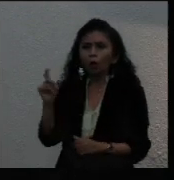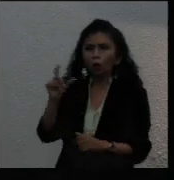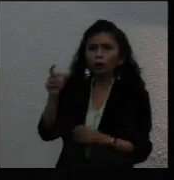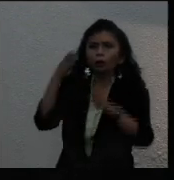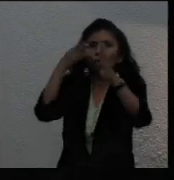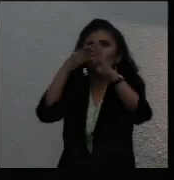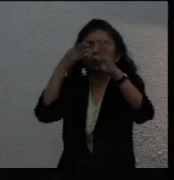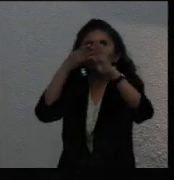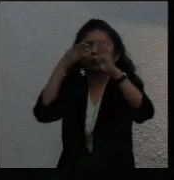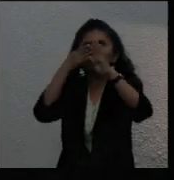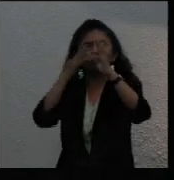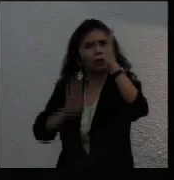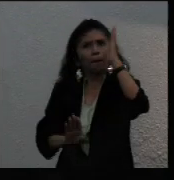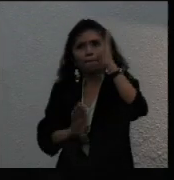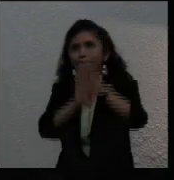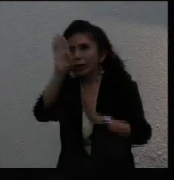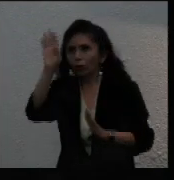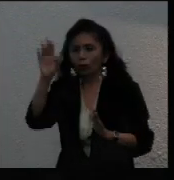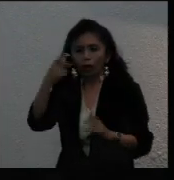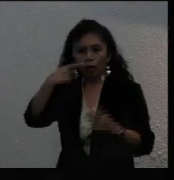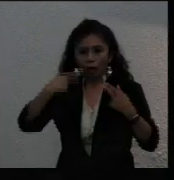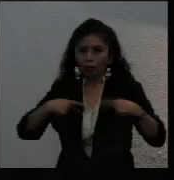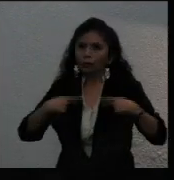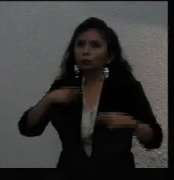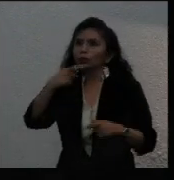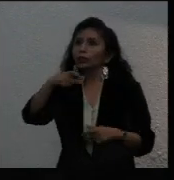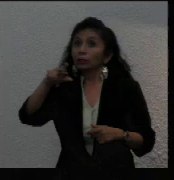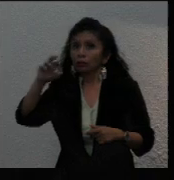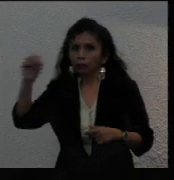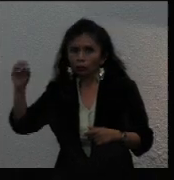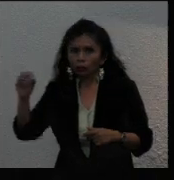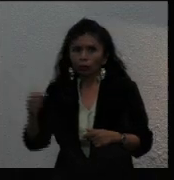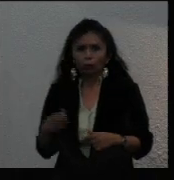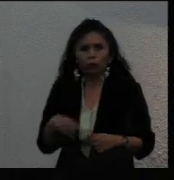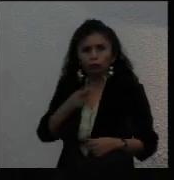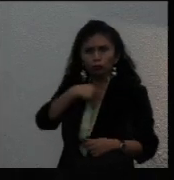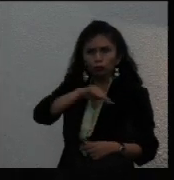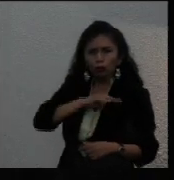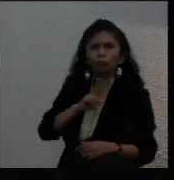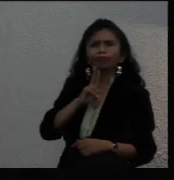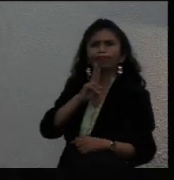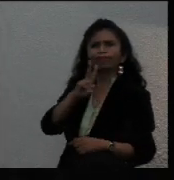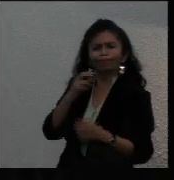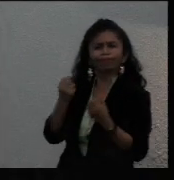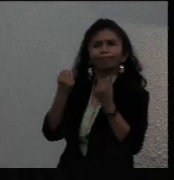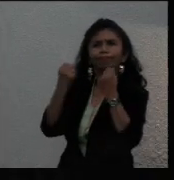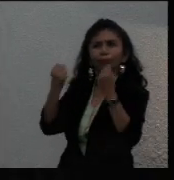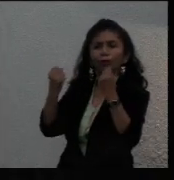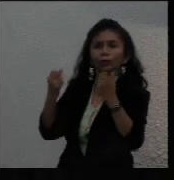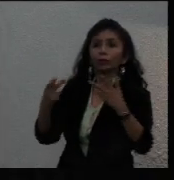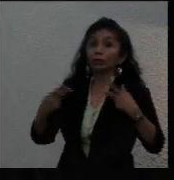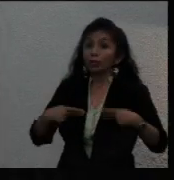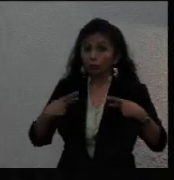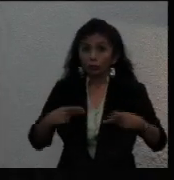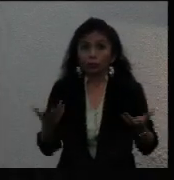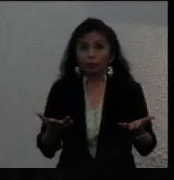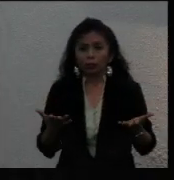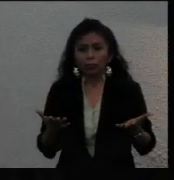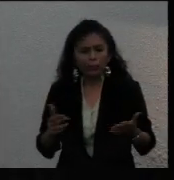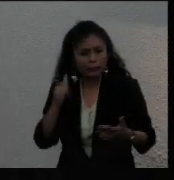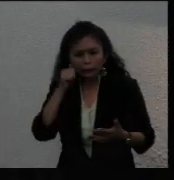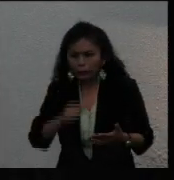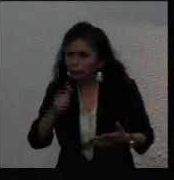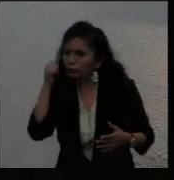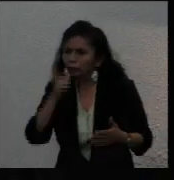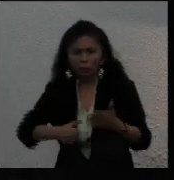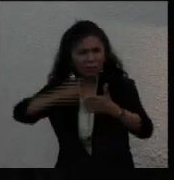vida y los quintanarroenses. Seremos portavoces de las demandas de la ciudadanía y siempre apoyaremos la lucha